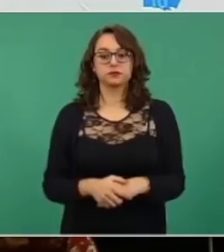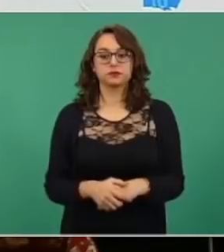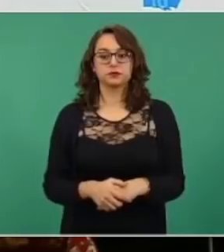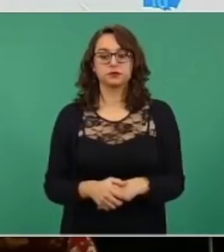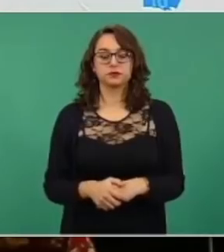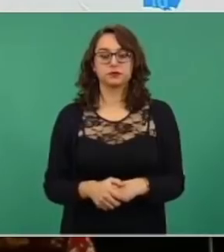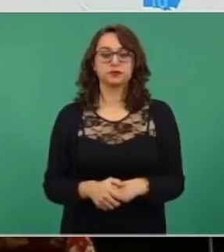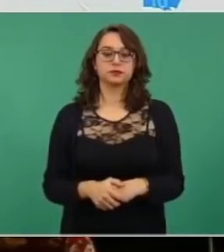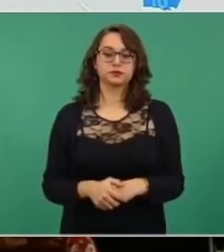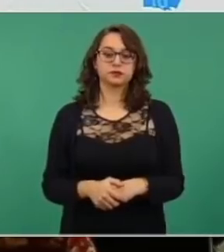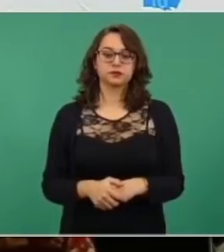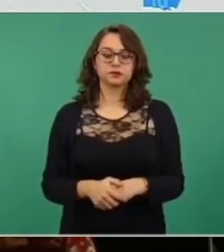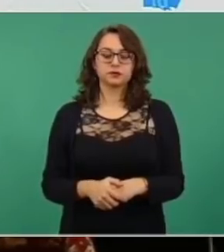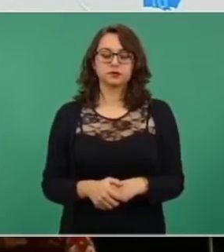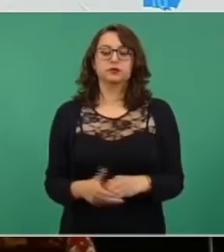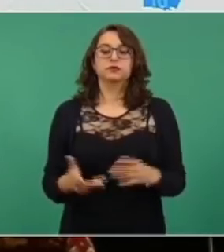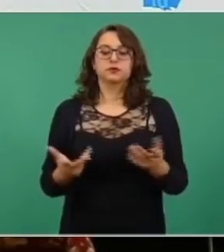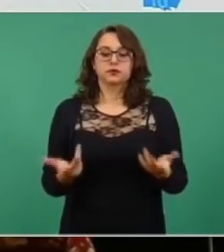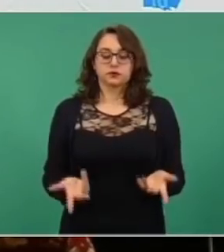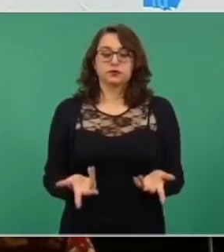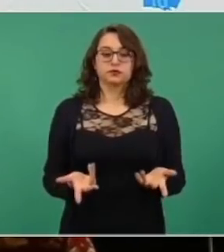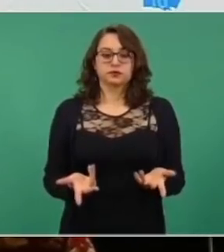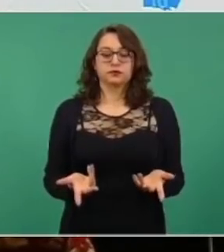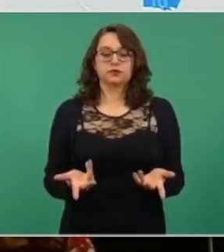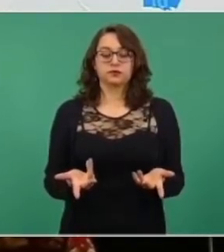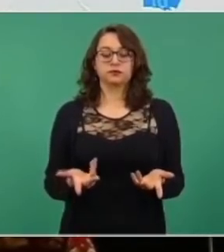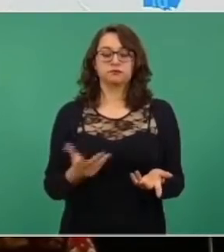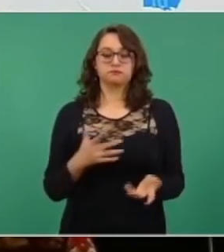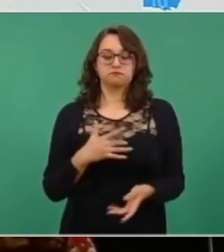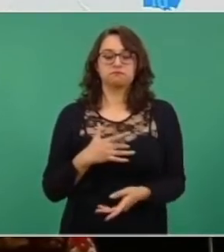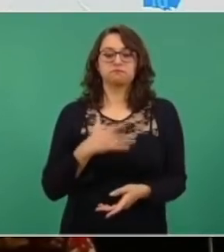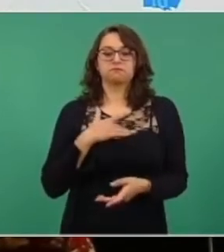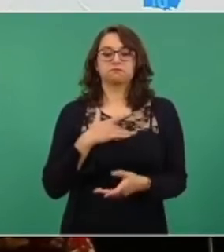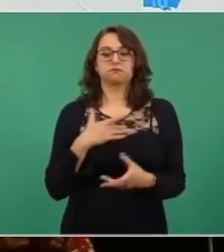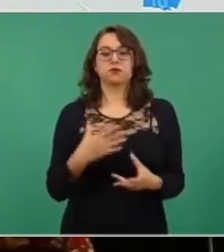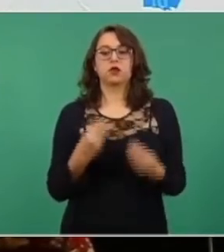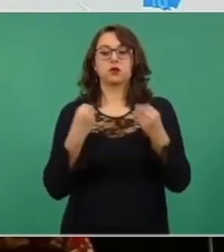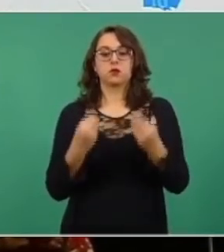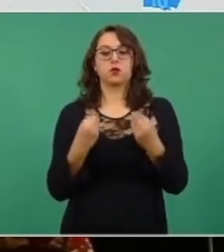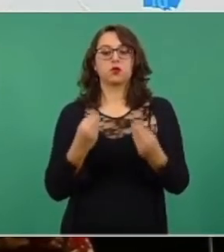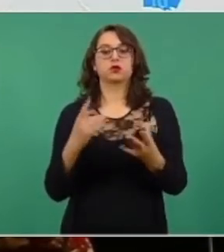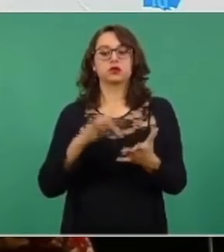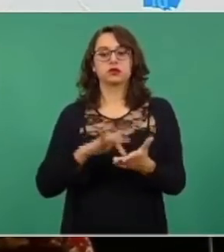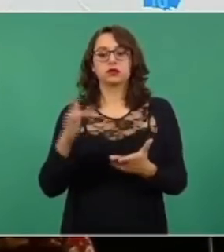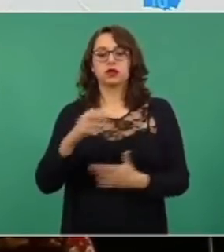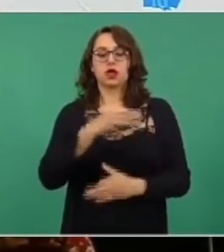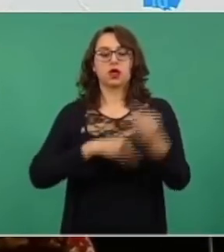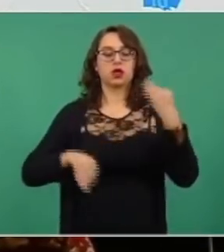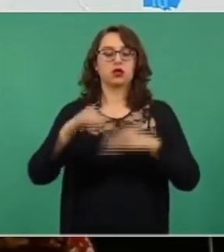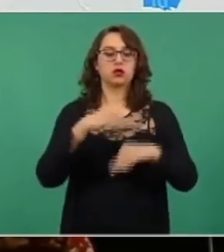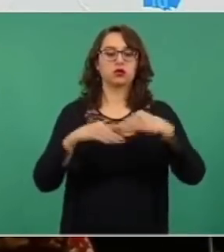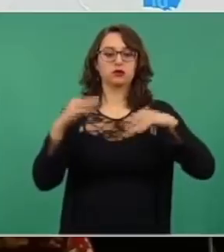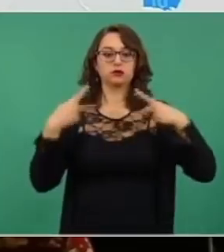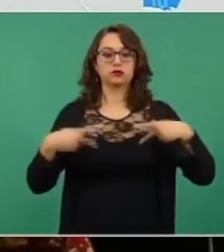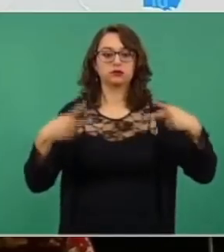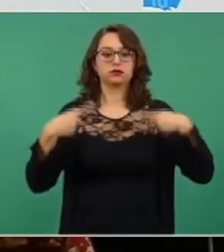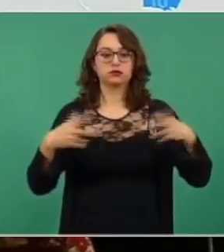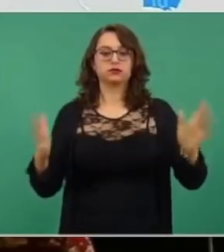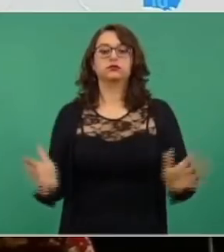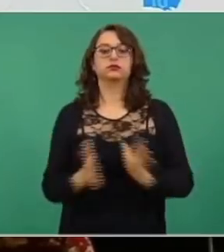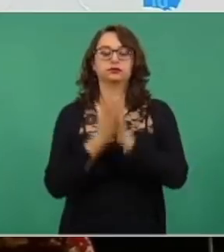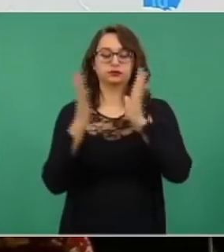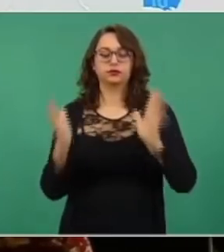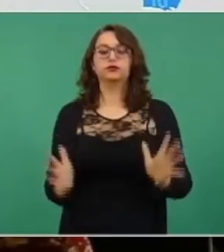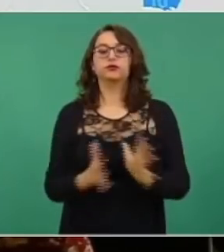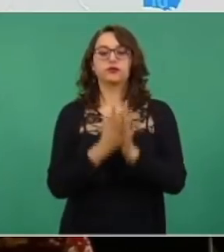solamente nos queda agradecer la participación ciudadana y también